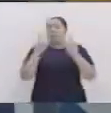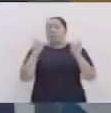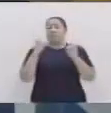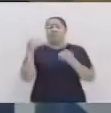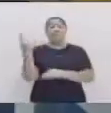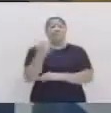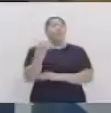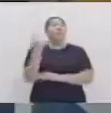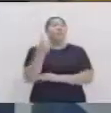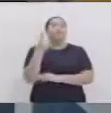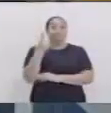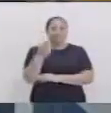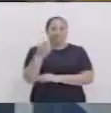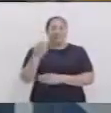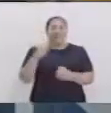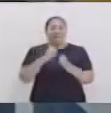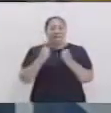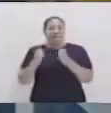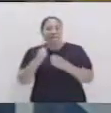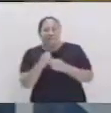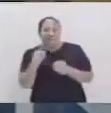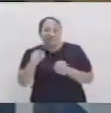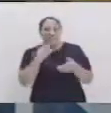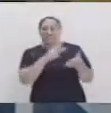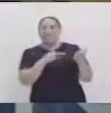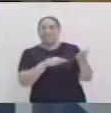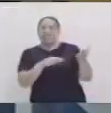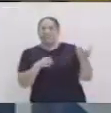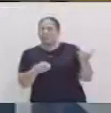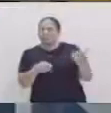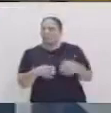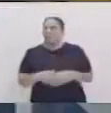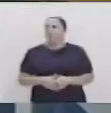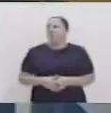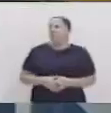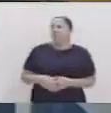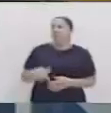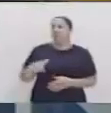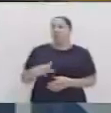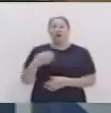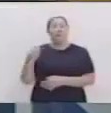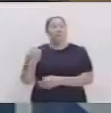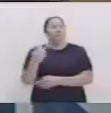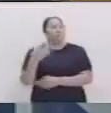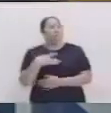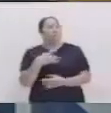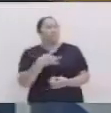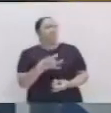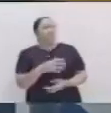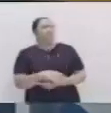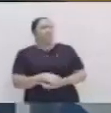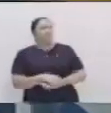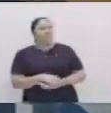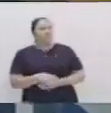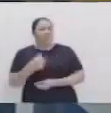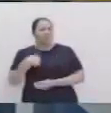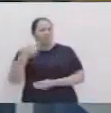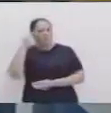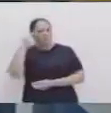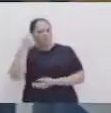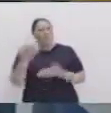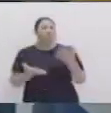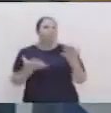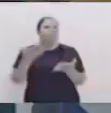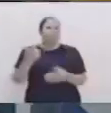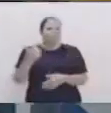muy importante, es una estrategia también para trabajar la lectura, se llama claves del contexto. Definitivamente, me imagino que va por el lado